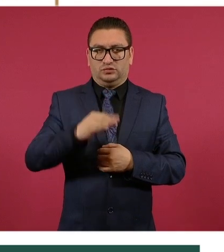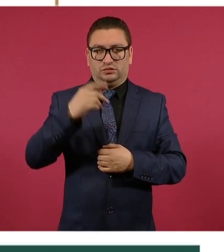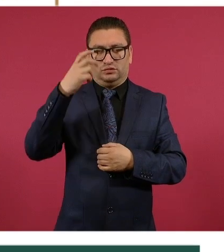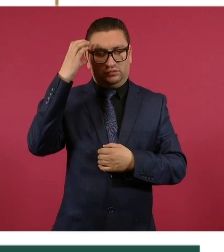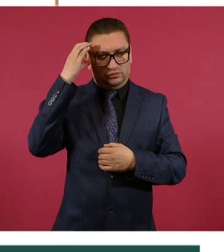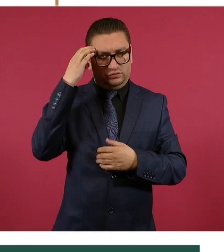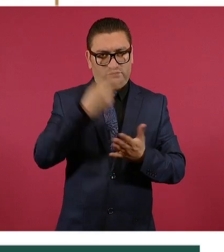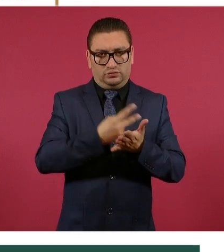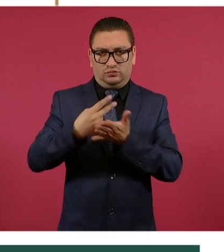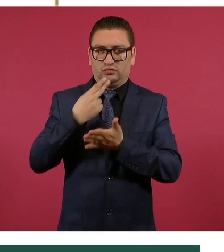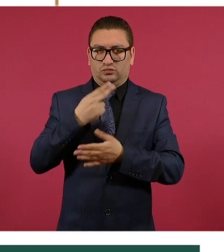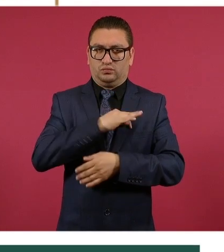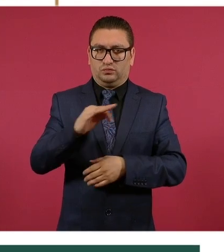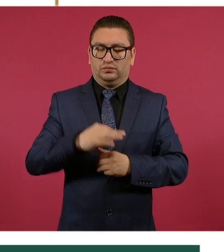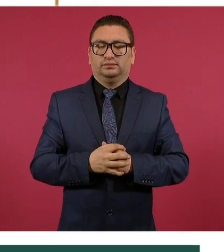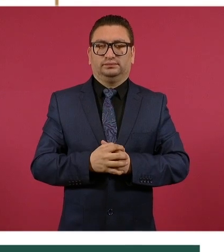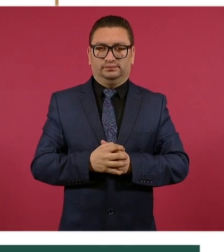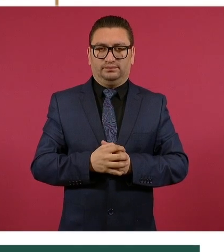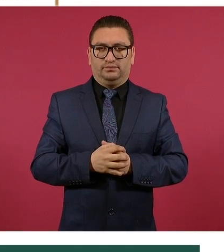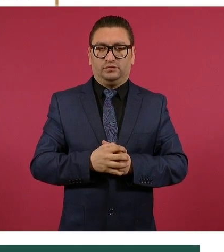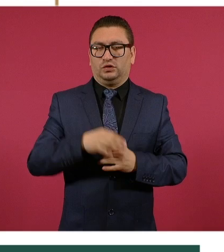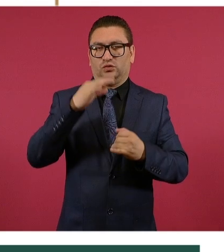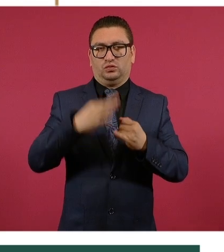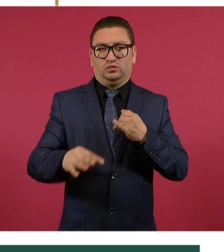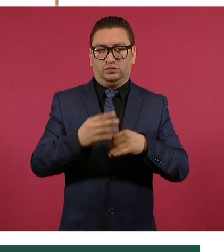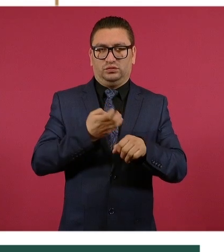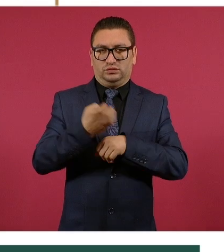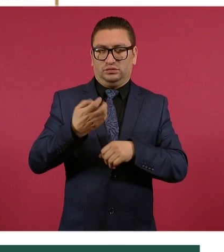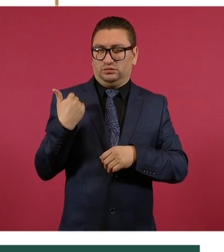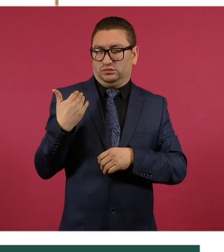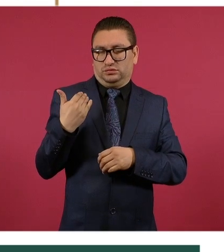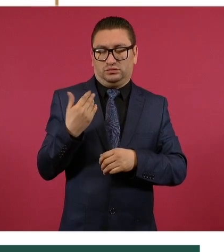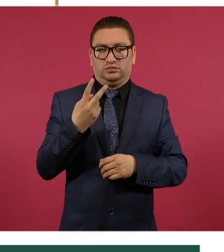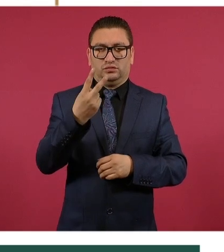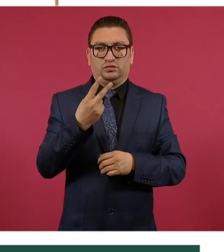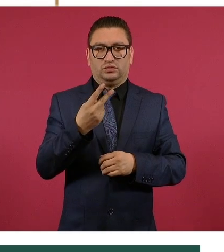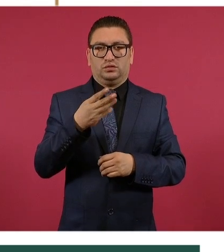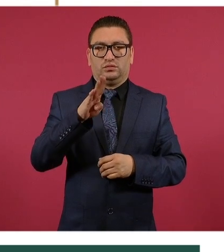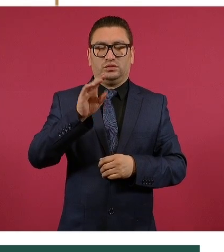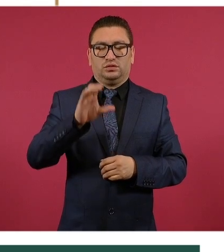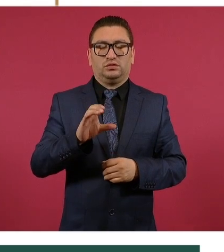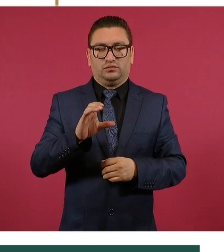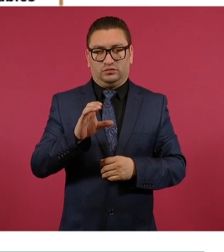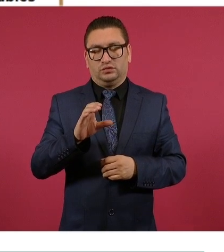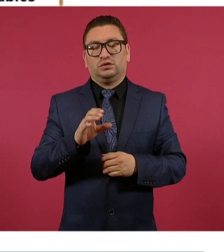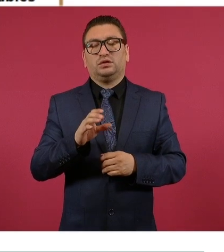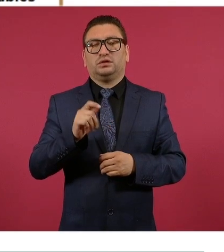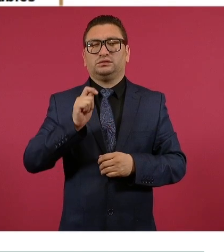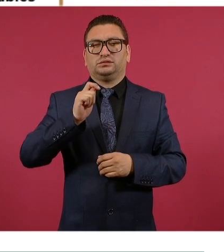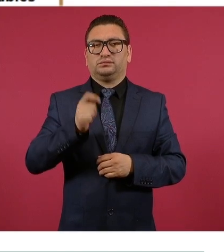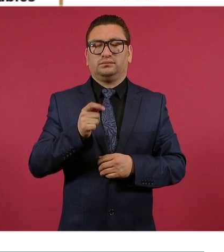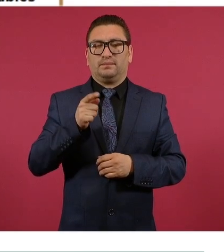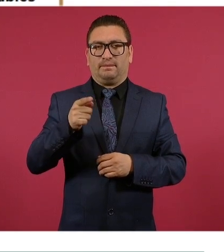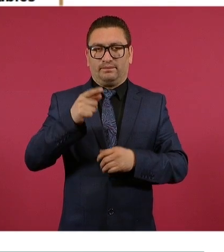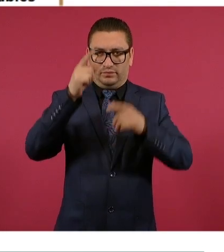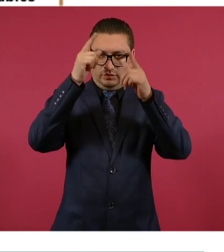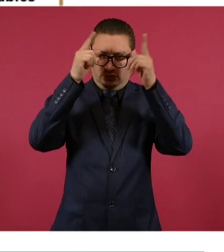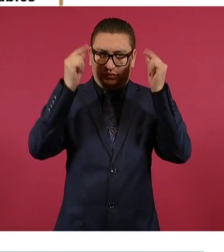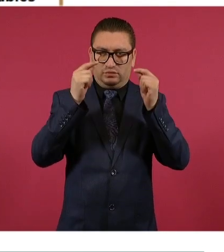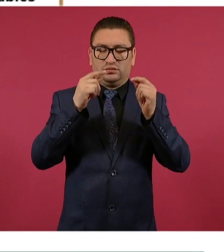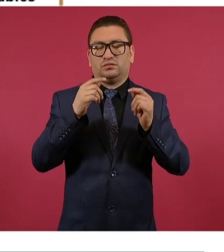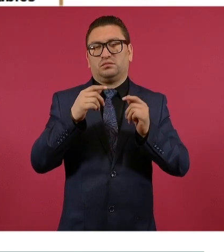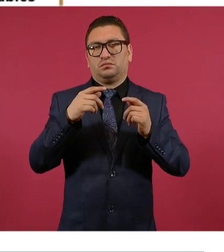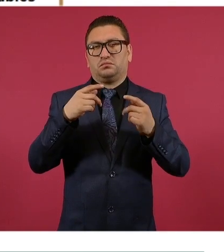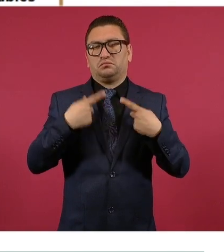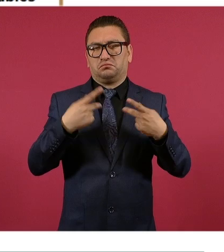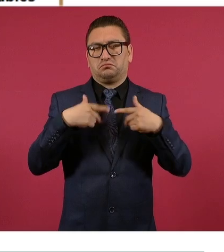de camas sensibles. Y los últimos dos estados, los más recientes, Baja California, que ha tenido un incremento en